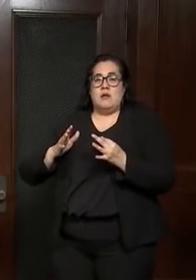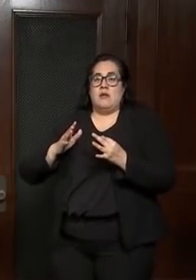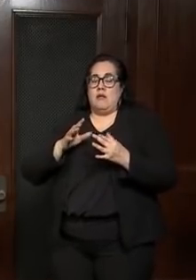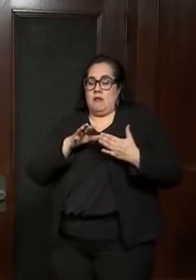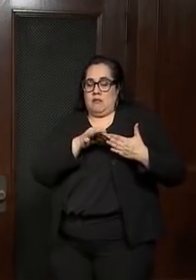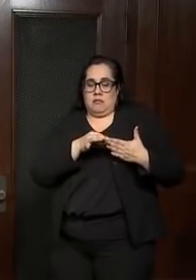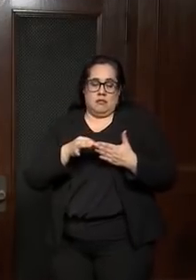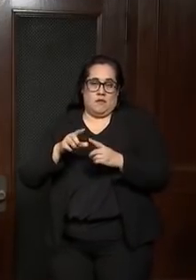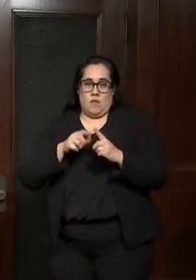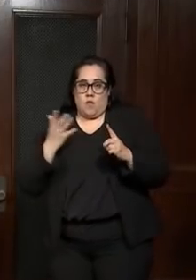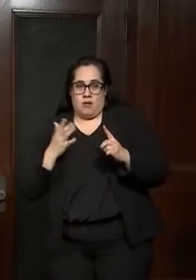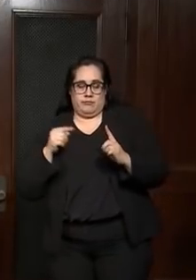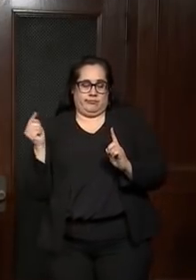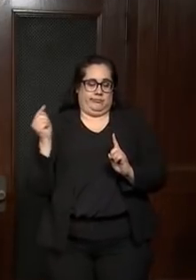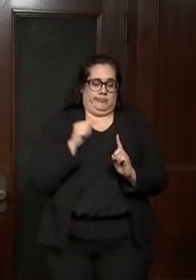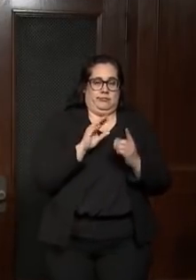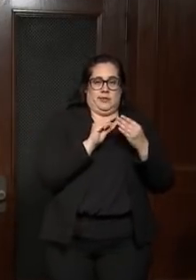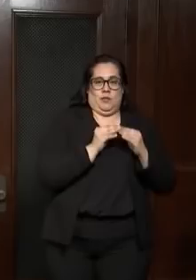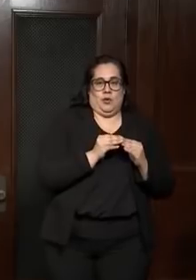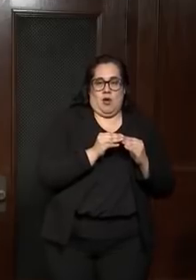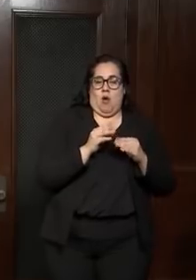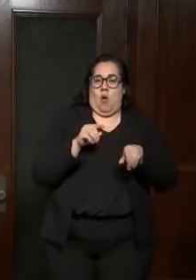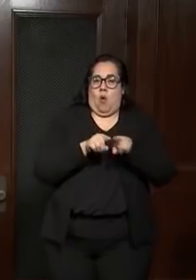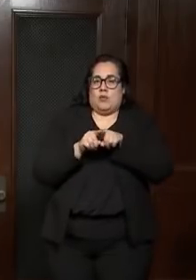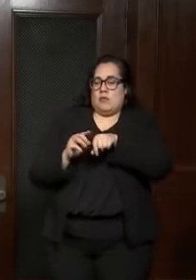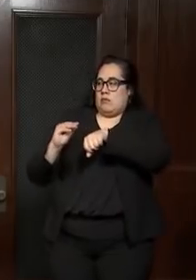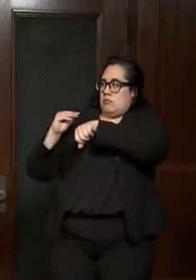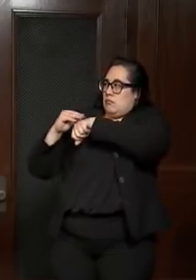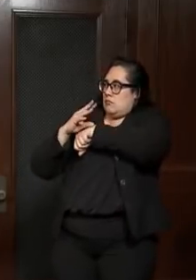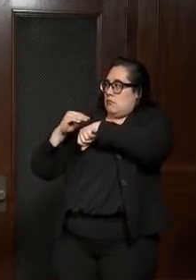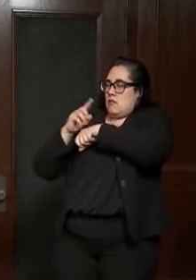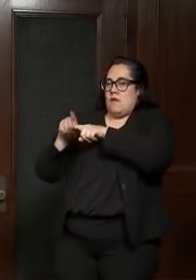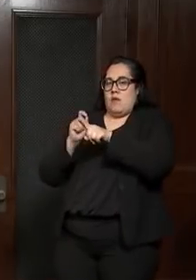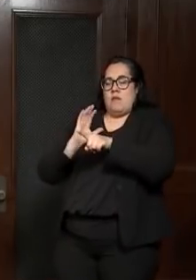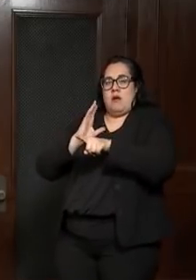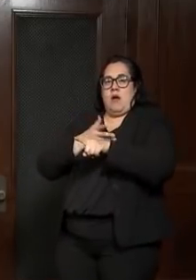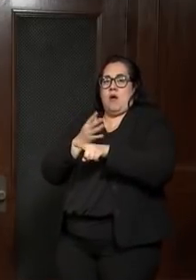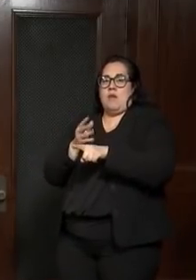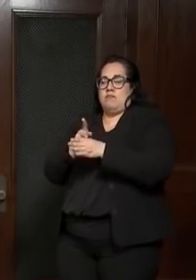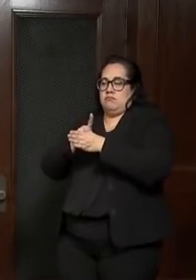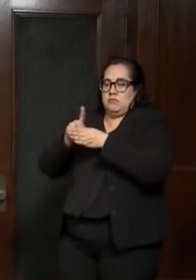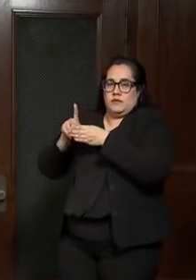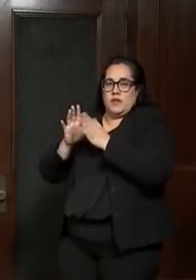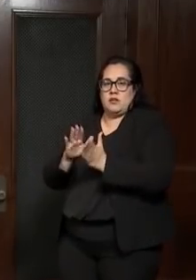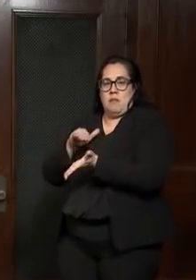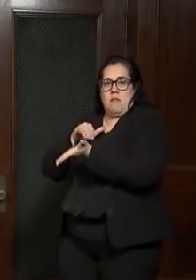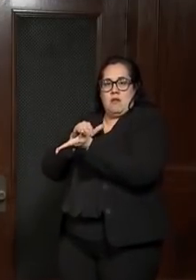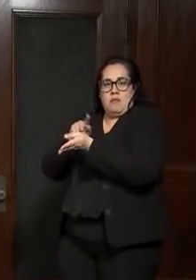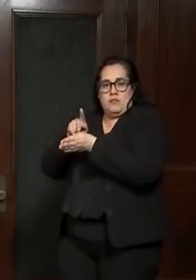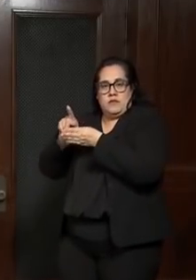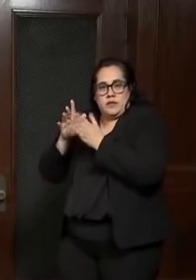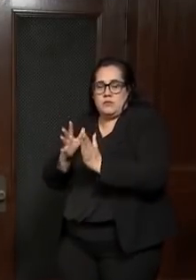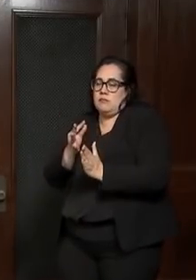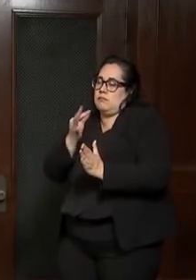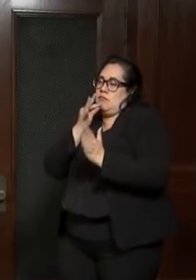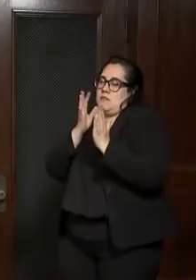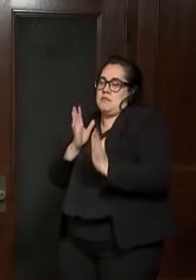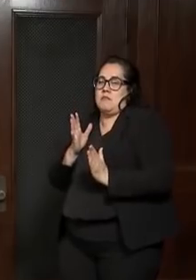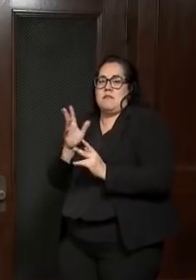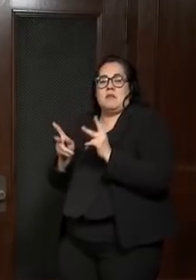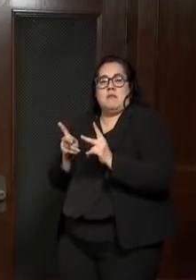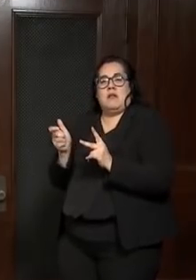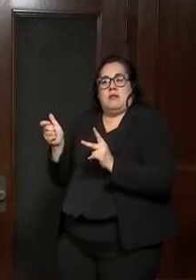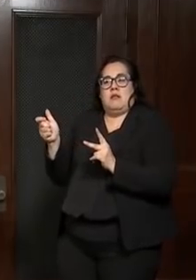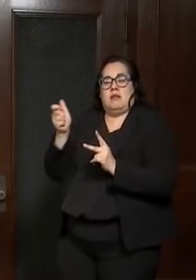de estos datos y el aviso, el consejo de nuestros profesionales médicos, personas